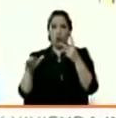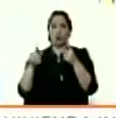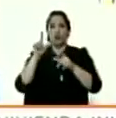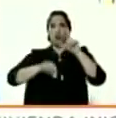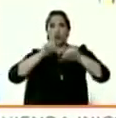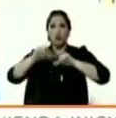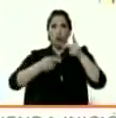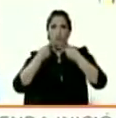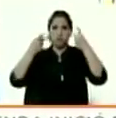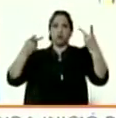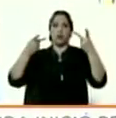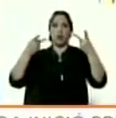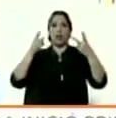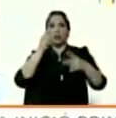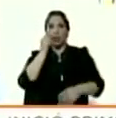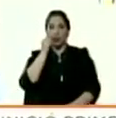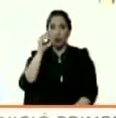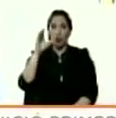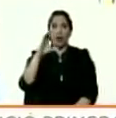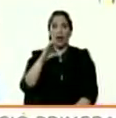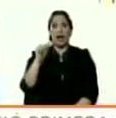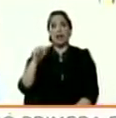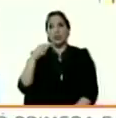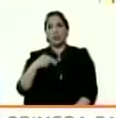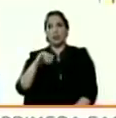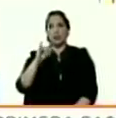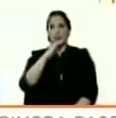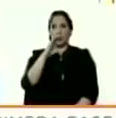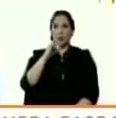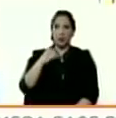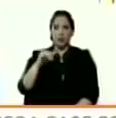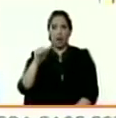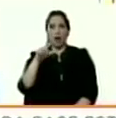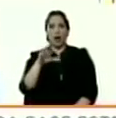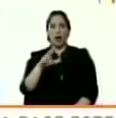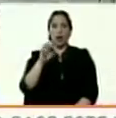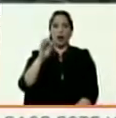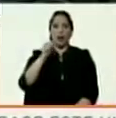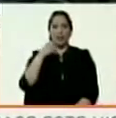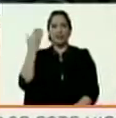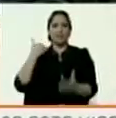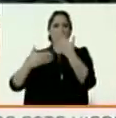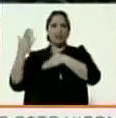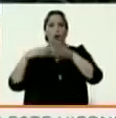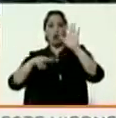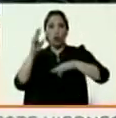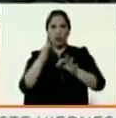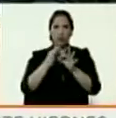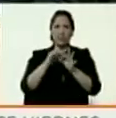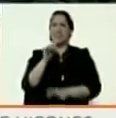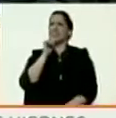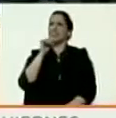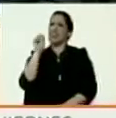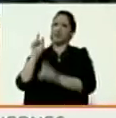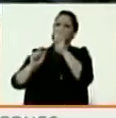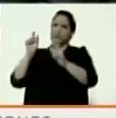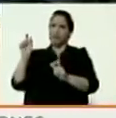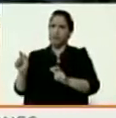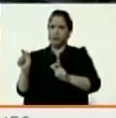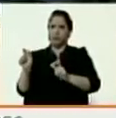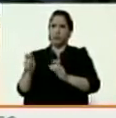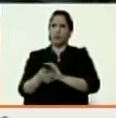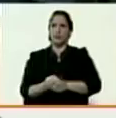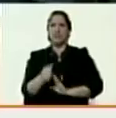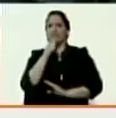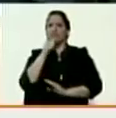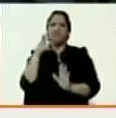el señor Cañizares el pasado 12 de septiembre. ¿De quién se tratan estos personajes?